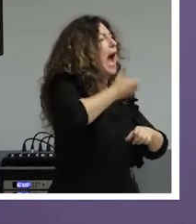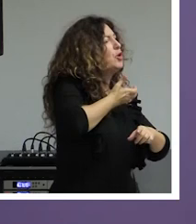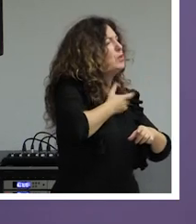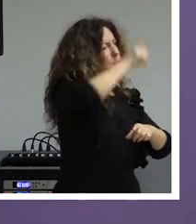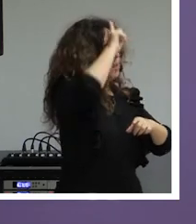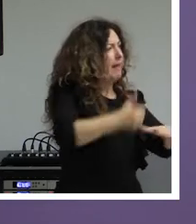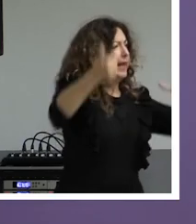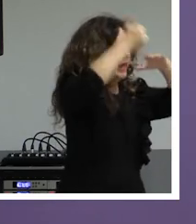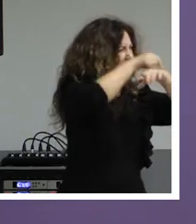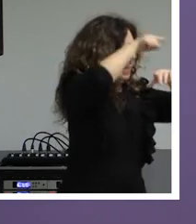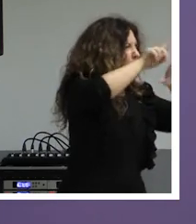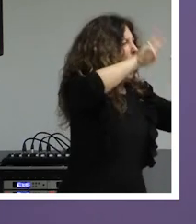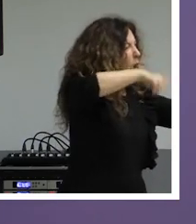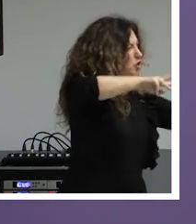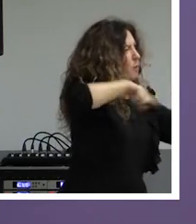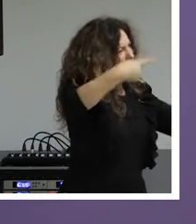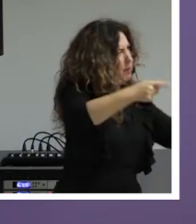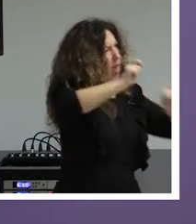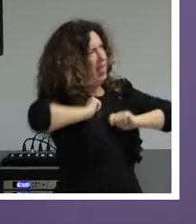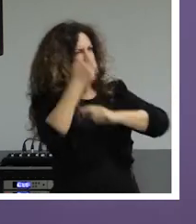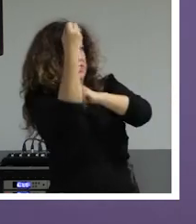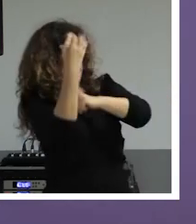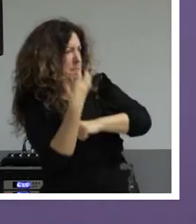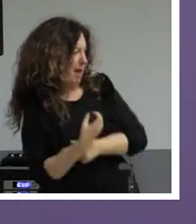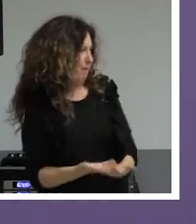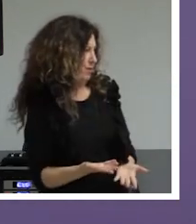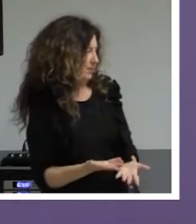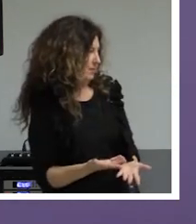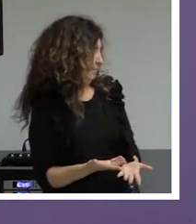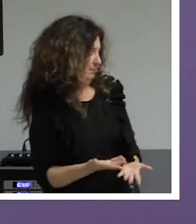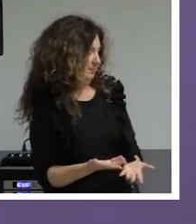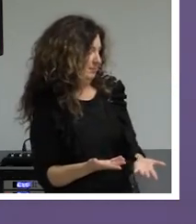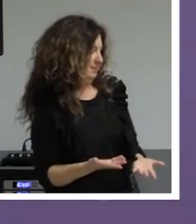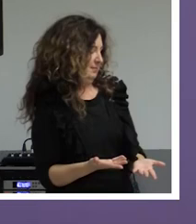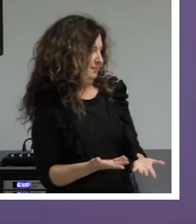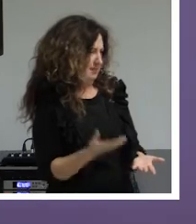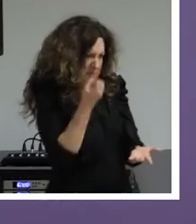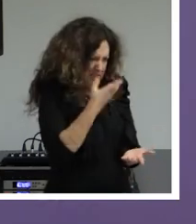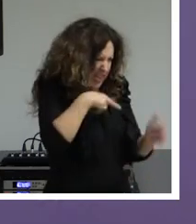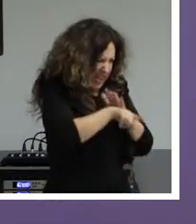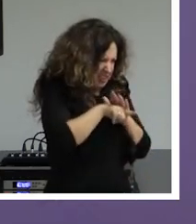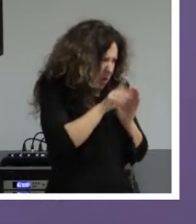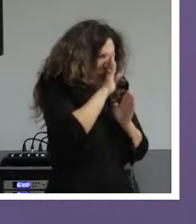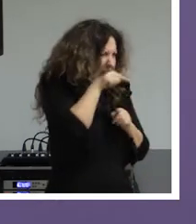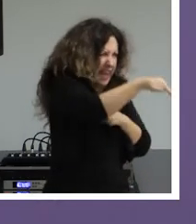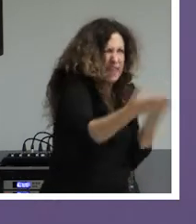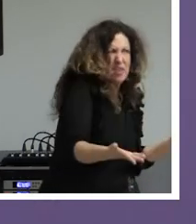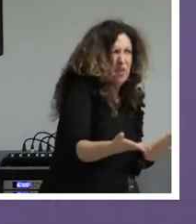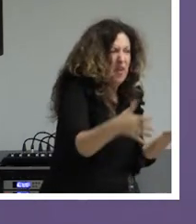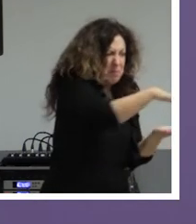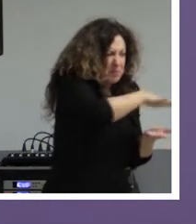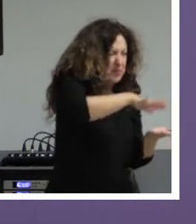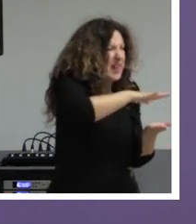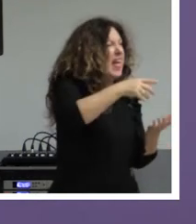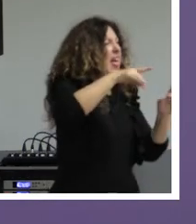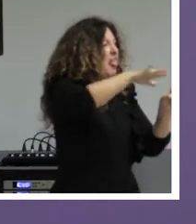es algo ajeno el ayuntamiento tiene que escucharnos no puede ser que para cambiar un semáforo o para poner un semáforo en un barrio y aquí directamente al ayuntamiento